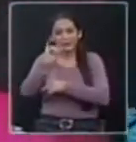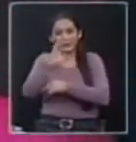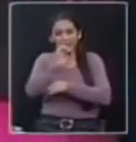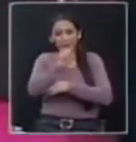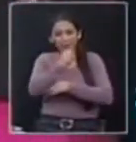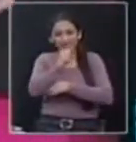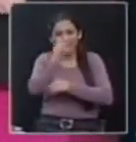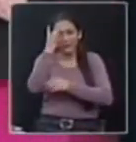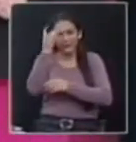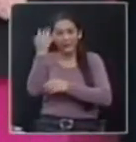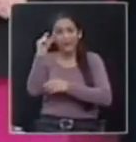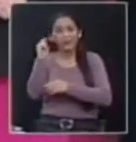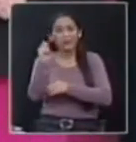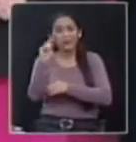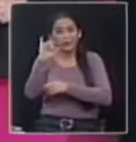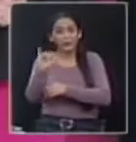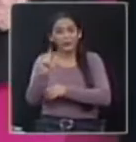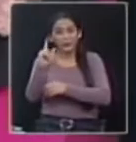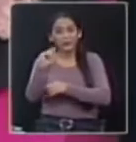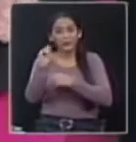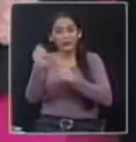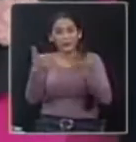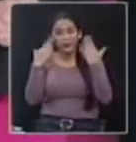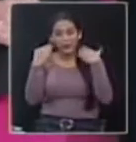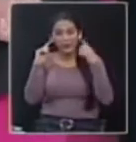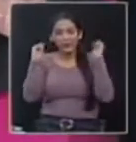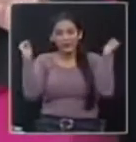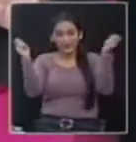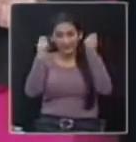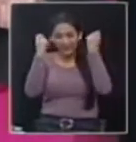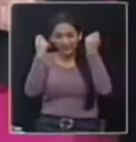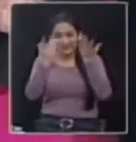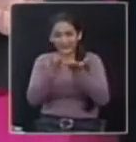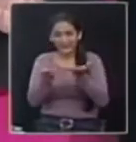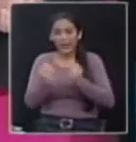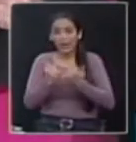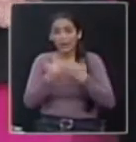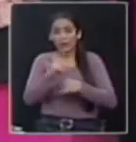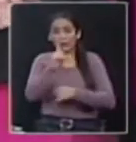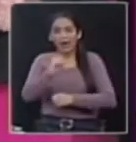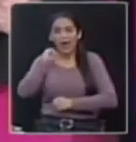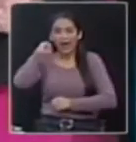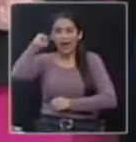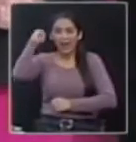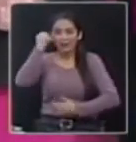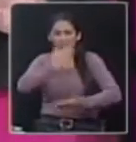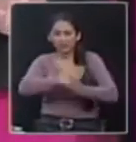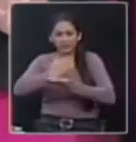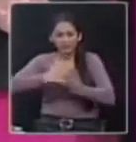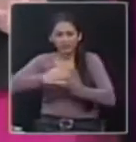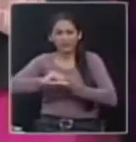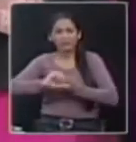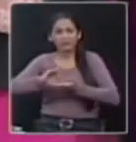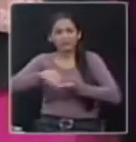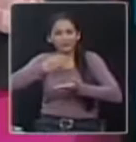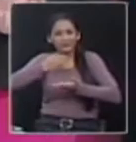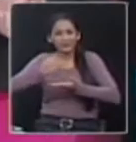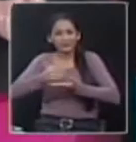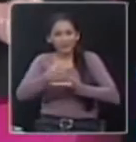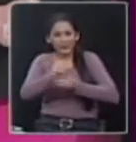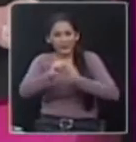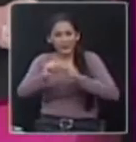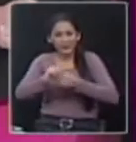Fiestas Julianas, donde se le entregó la Estrella Culinaria de Oro a Gust Conchas por su preparación de ceviche. El plato ganador